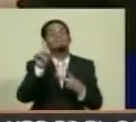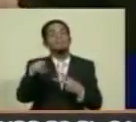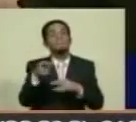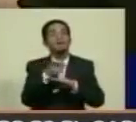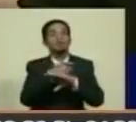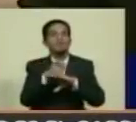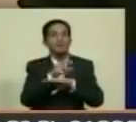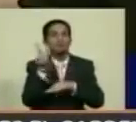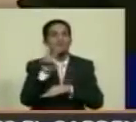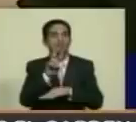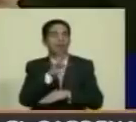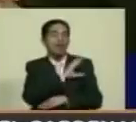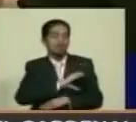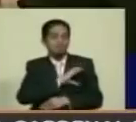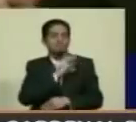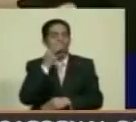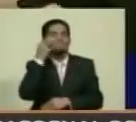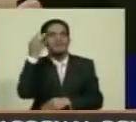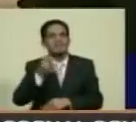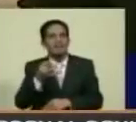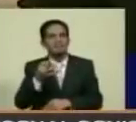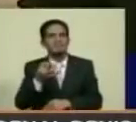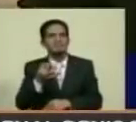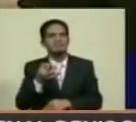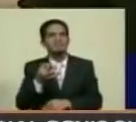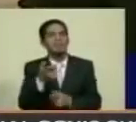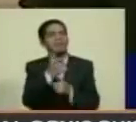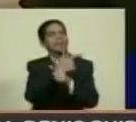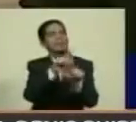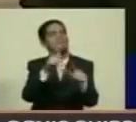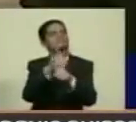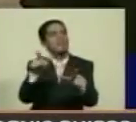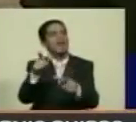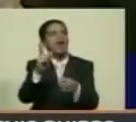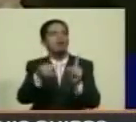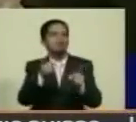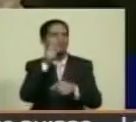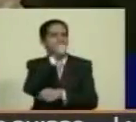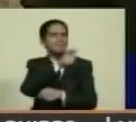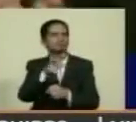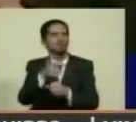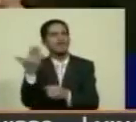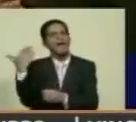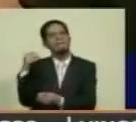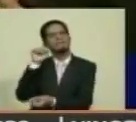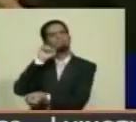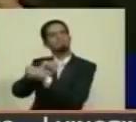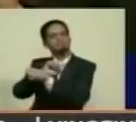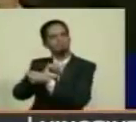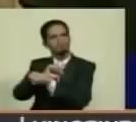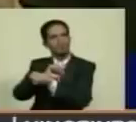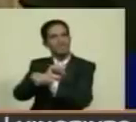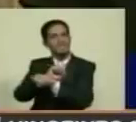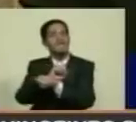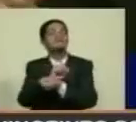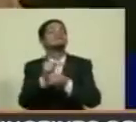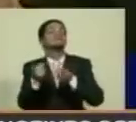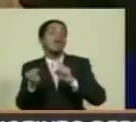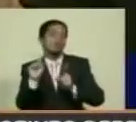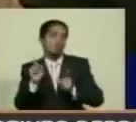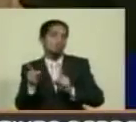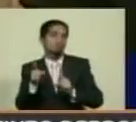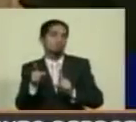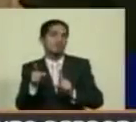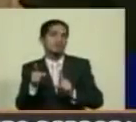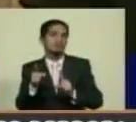Comisión para la Verdad, procedió a liberar a algunas personas que se encontraban detenidas y algunas de ellas